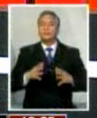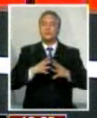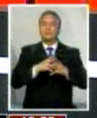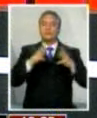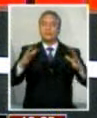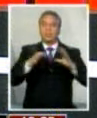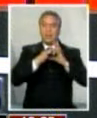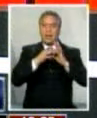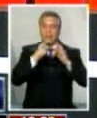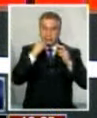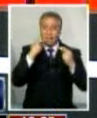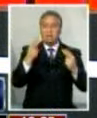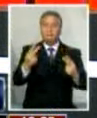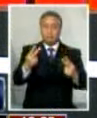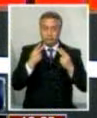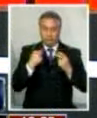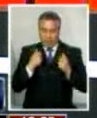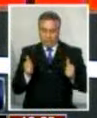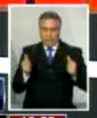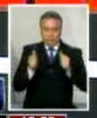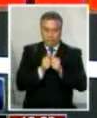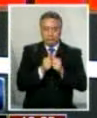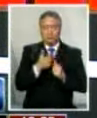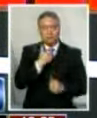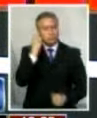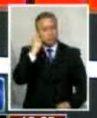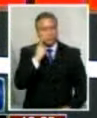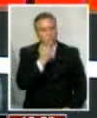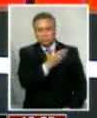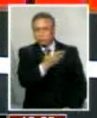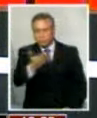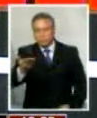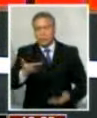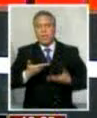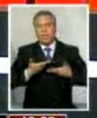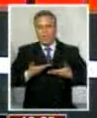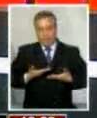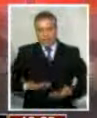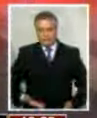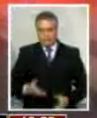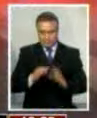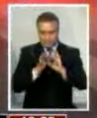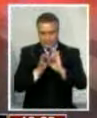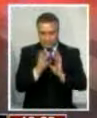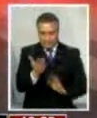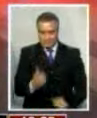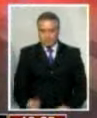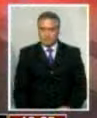Muchísimas gracias por acompañarnos. Ya viene Agenda Económica. Nos reencontramos a las 9 de la noche.